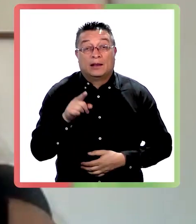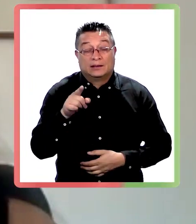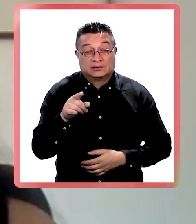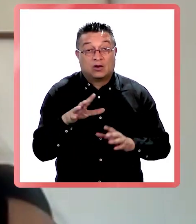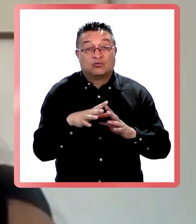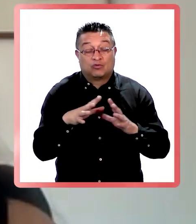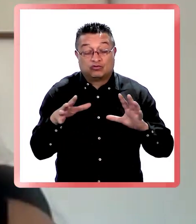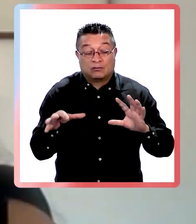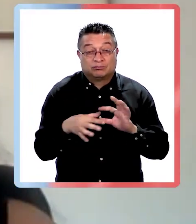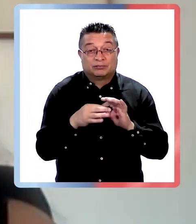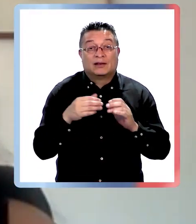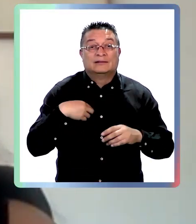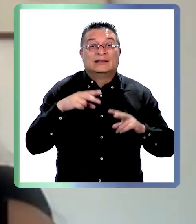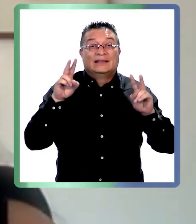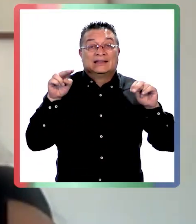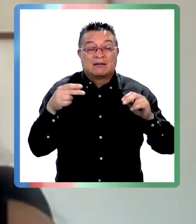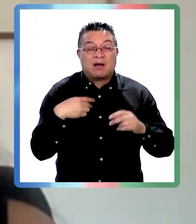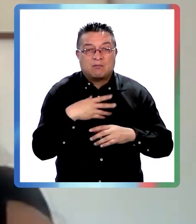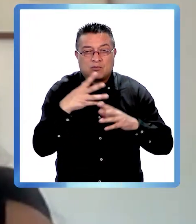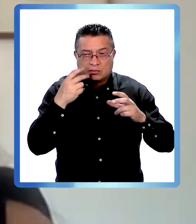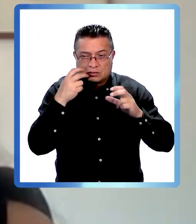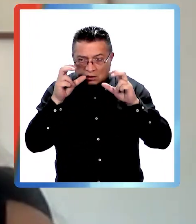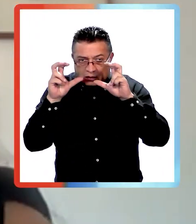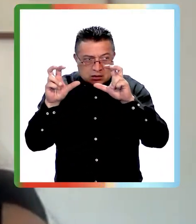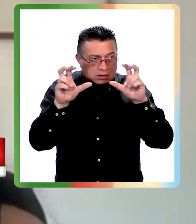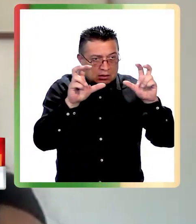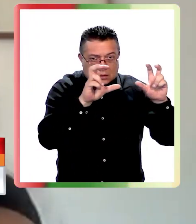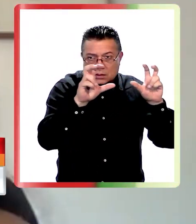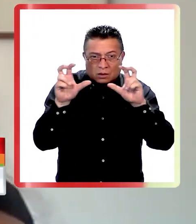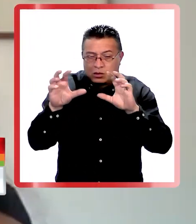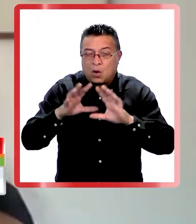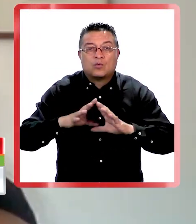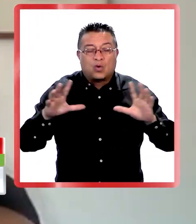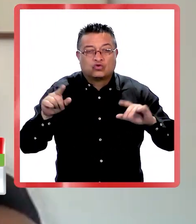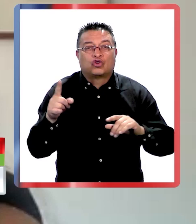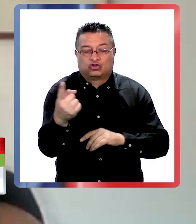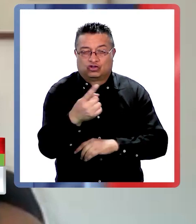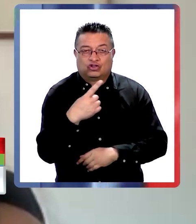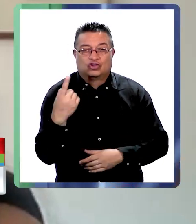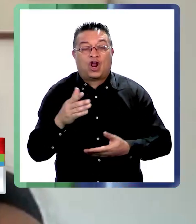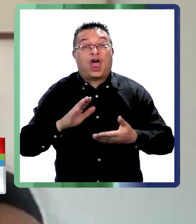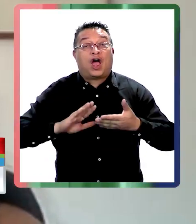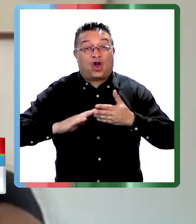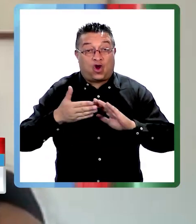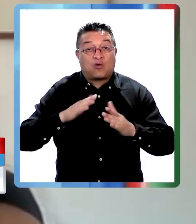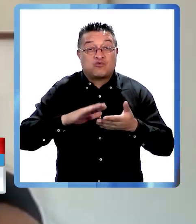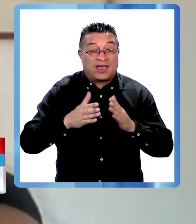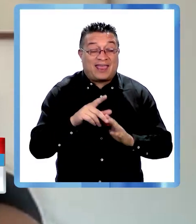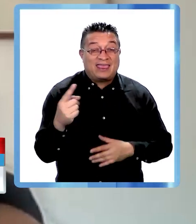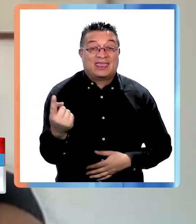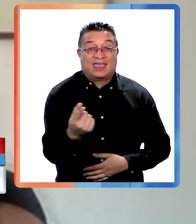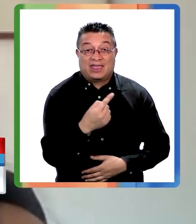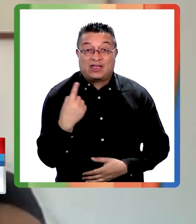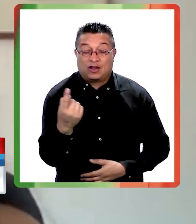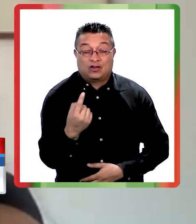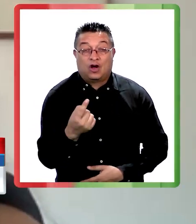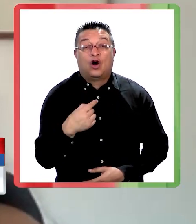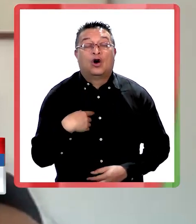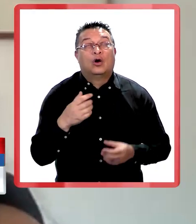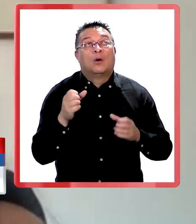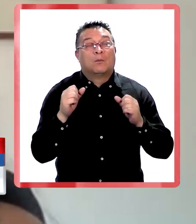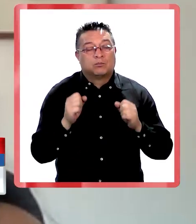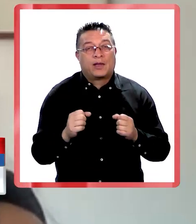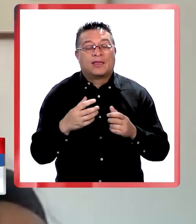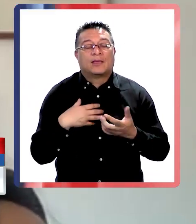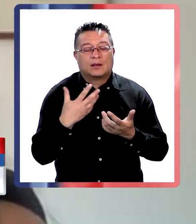Están muy asociados como estas prácticas vigilantistas y es una comunidad que de alguna forma se pone